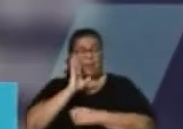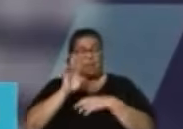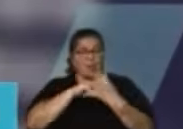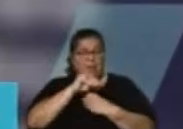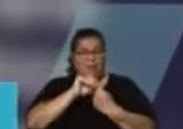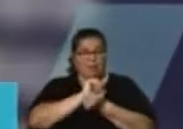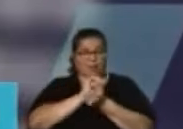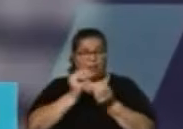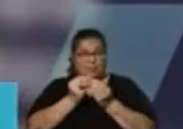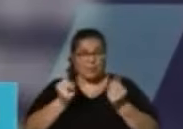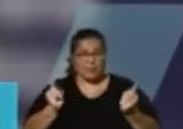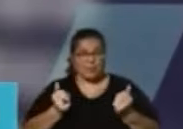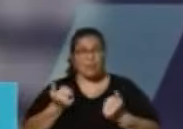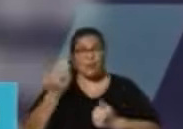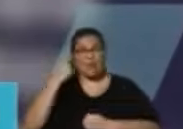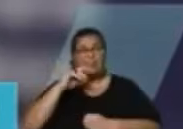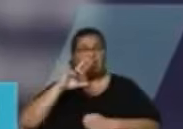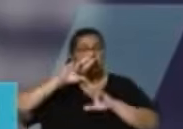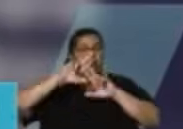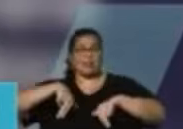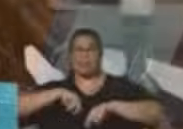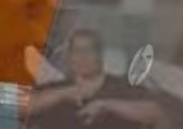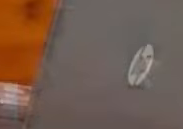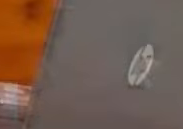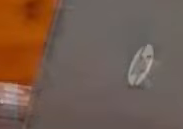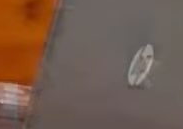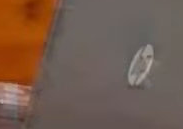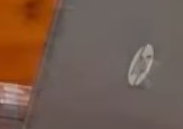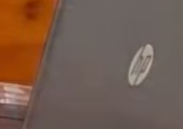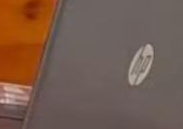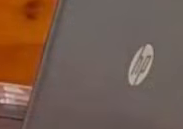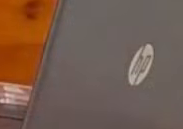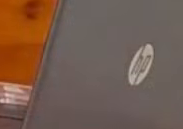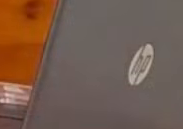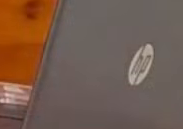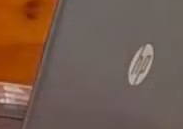detenidos desaparecidos había rechazado la designación de Figueredo. Avísame.